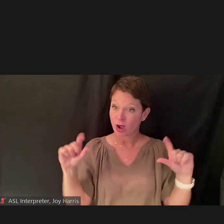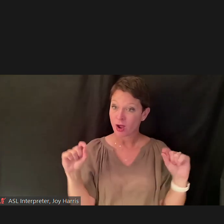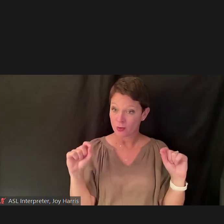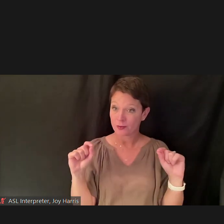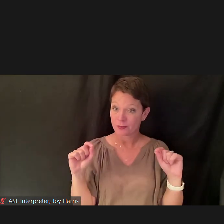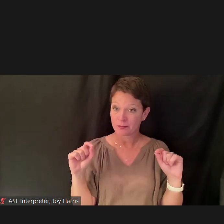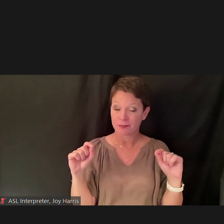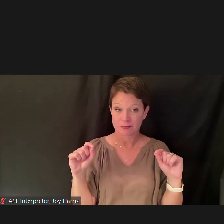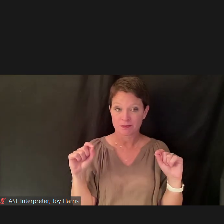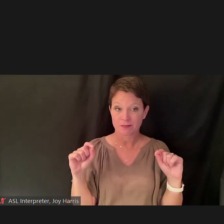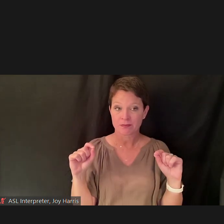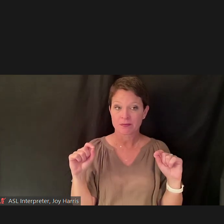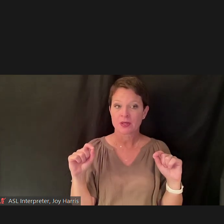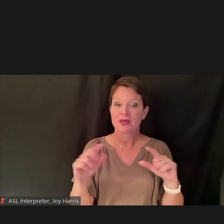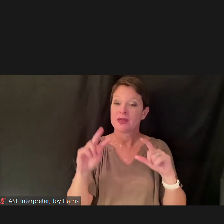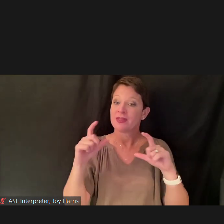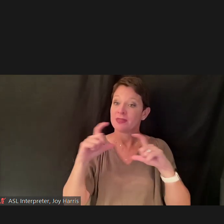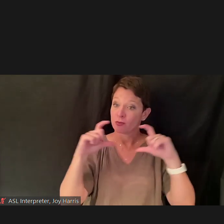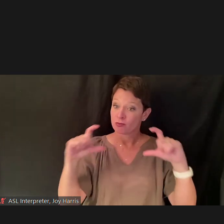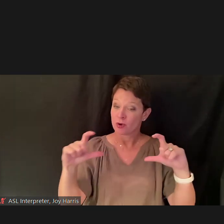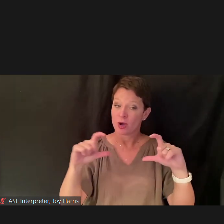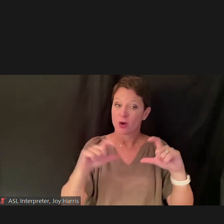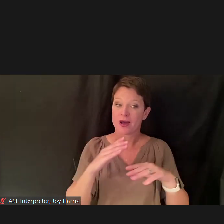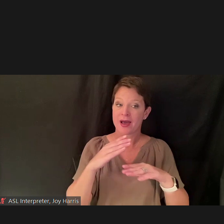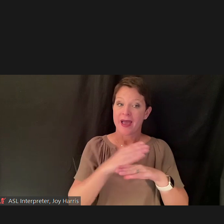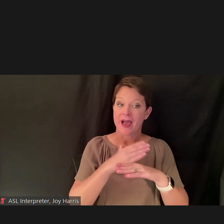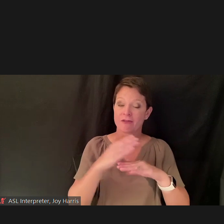Vamos a la segunda.